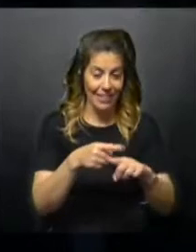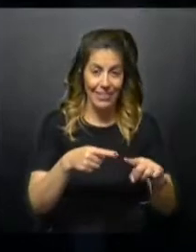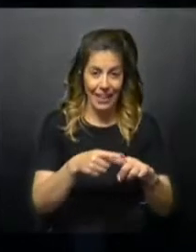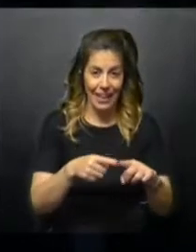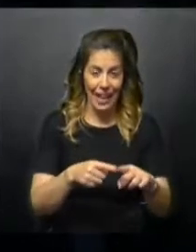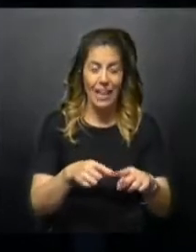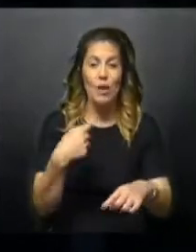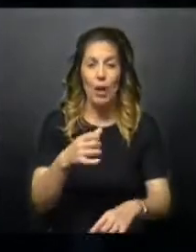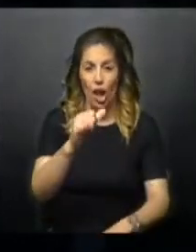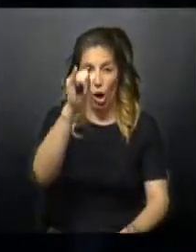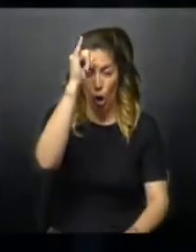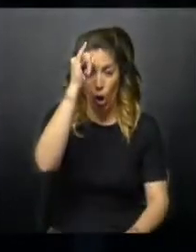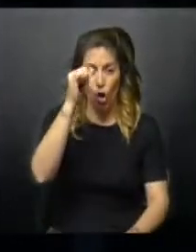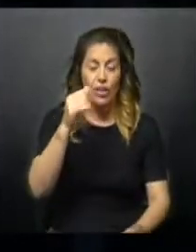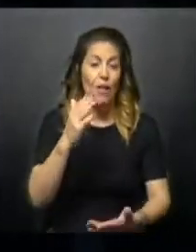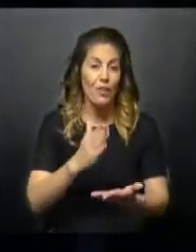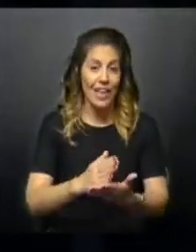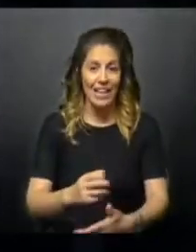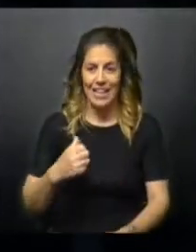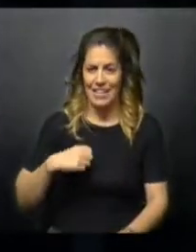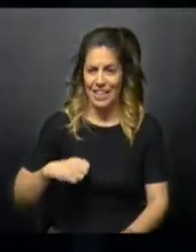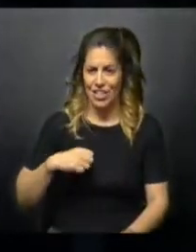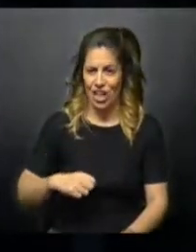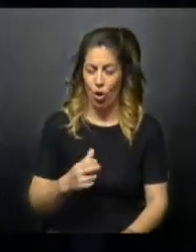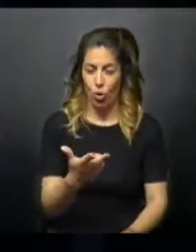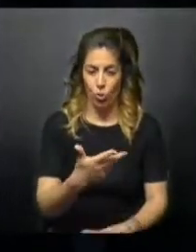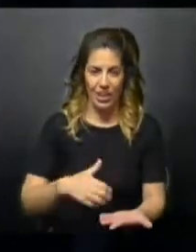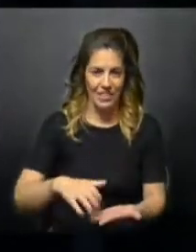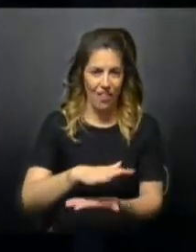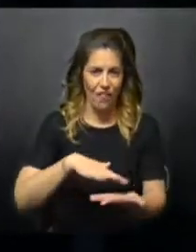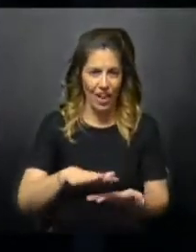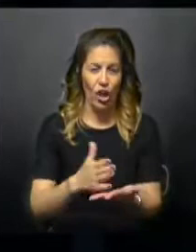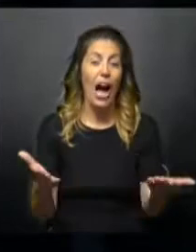Colón y finalmente sayago esos son tus barrios